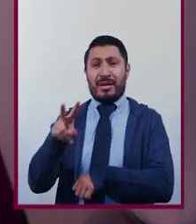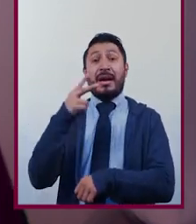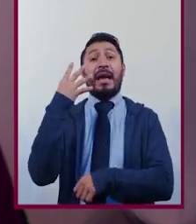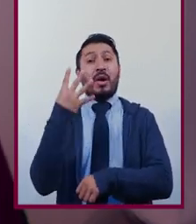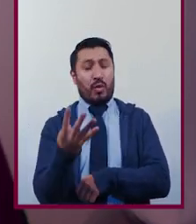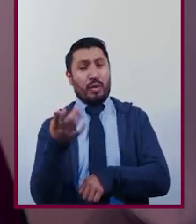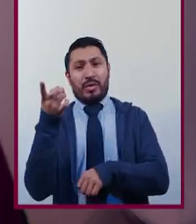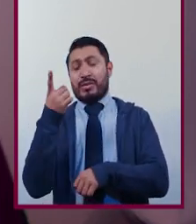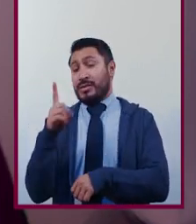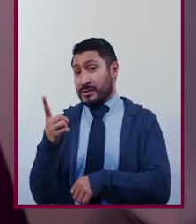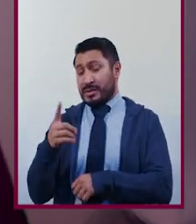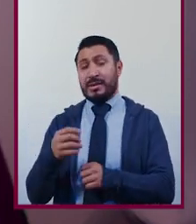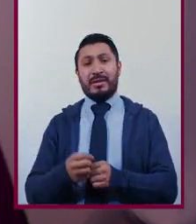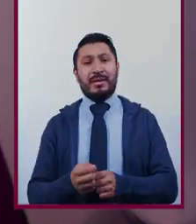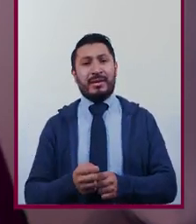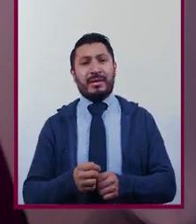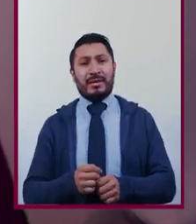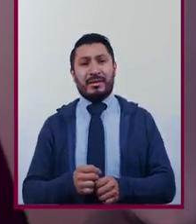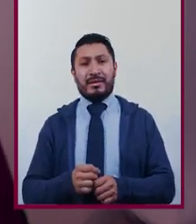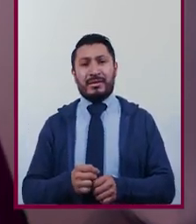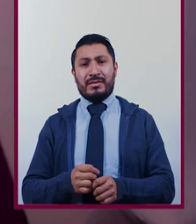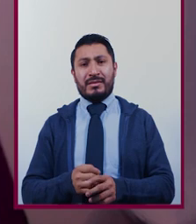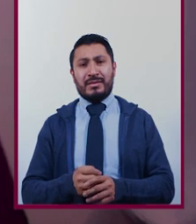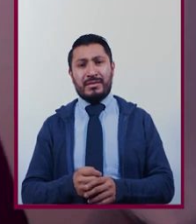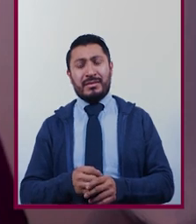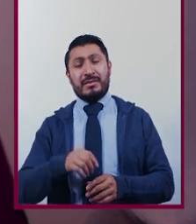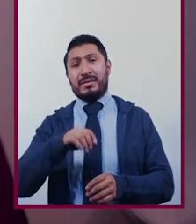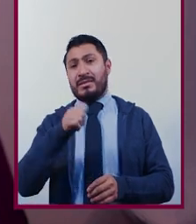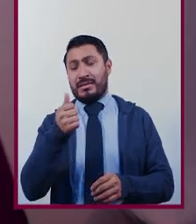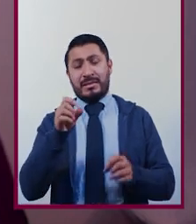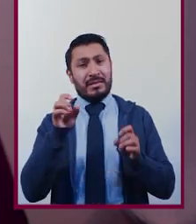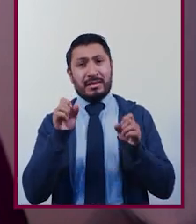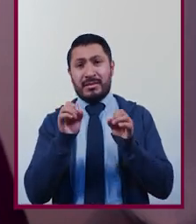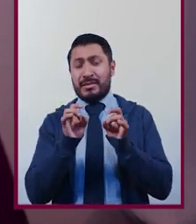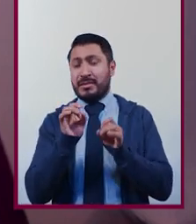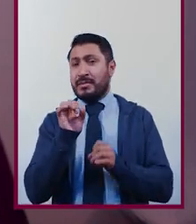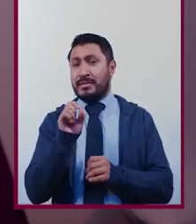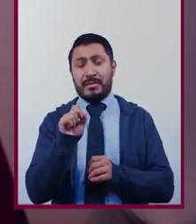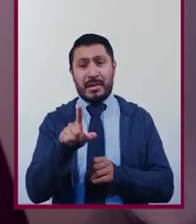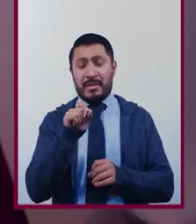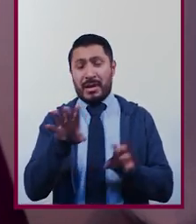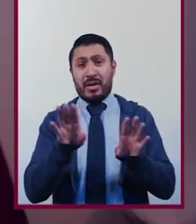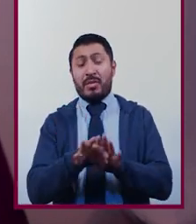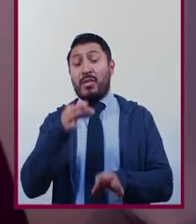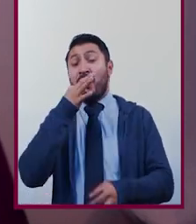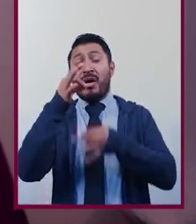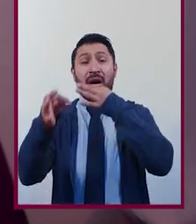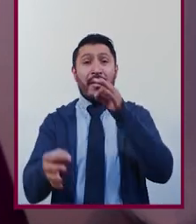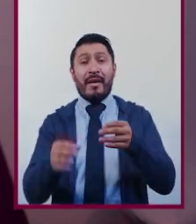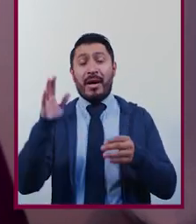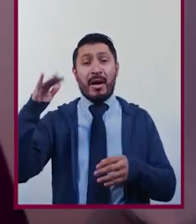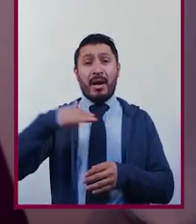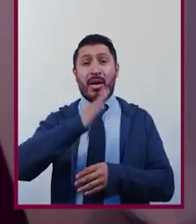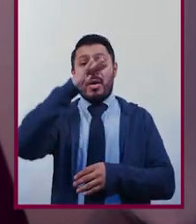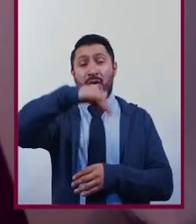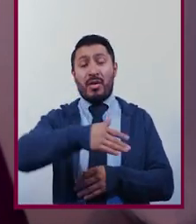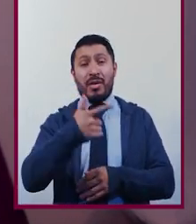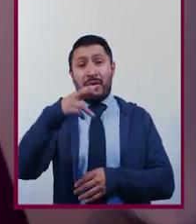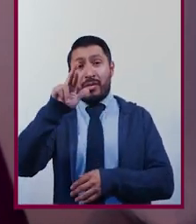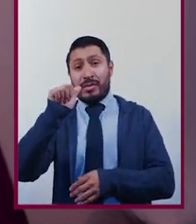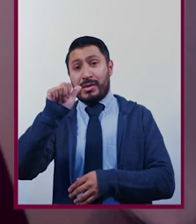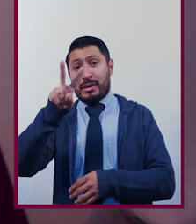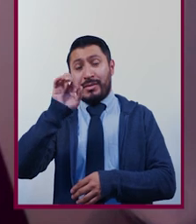diciembre. Un evento notable fue el anuncio de la detección de las ondas gravitacionales debido a la fusión de